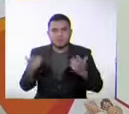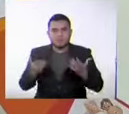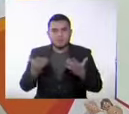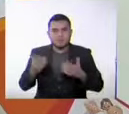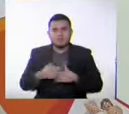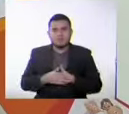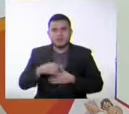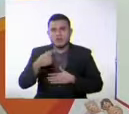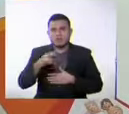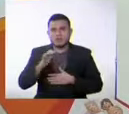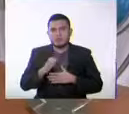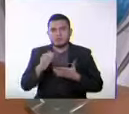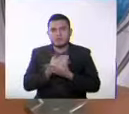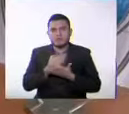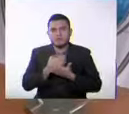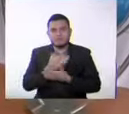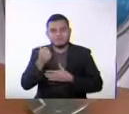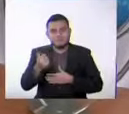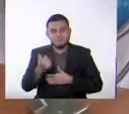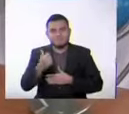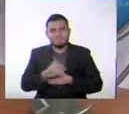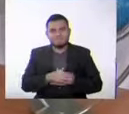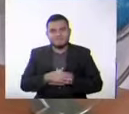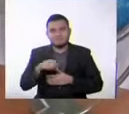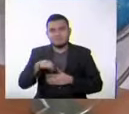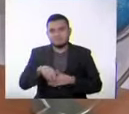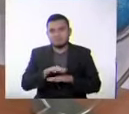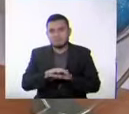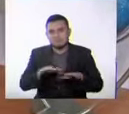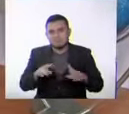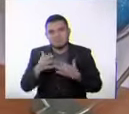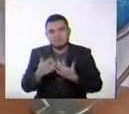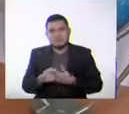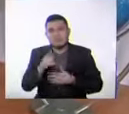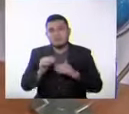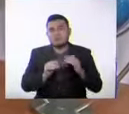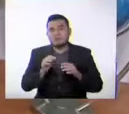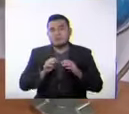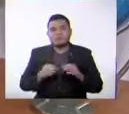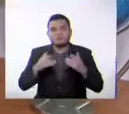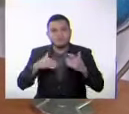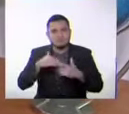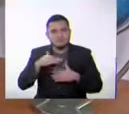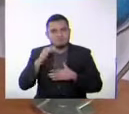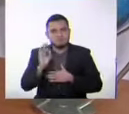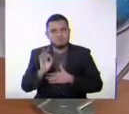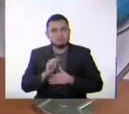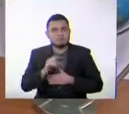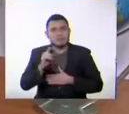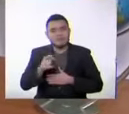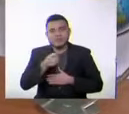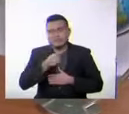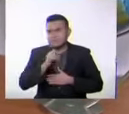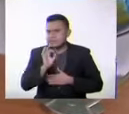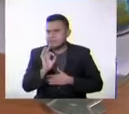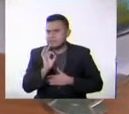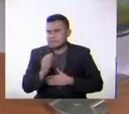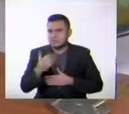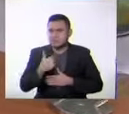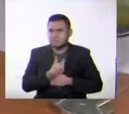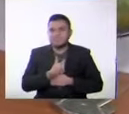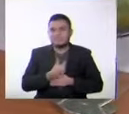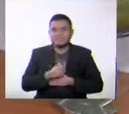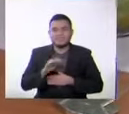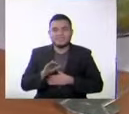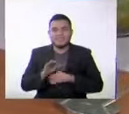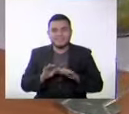guías de estudio. Muy bien, concluimos de esta forma, esperando que ustedes también se encuentren bien y estén súper informados y educándose junto con nosotros. Gracias,